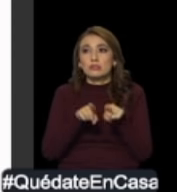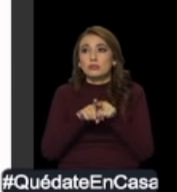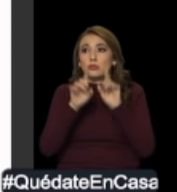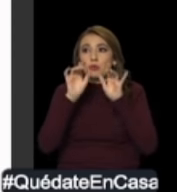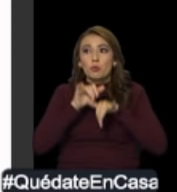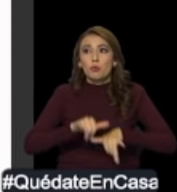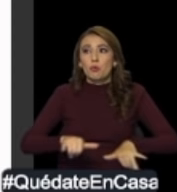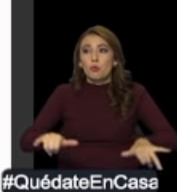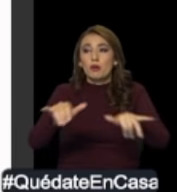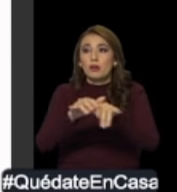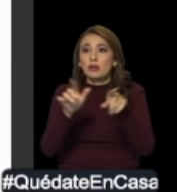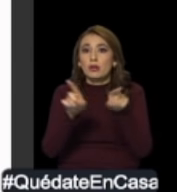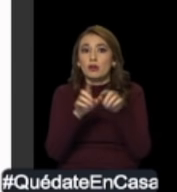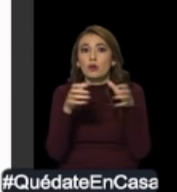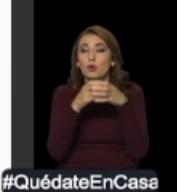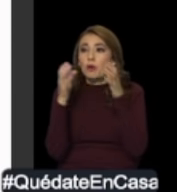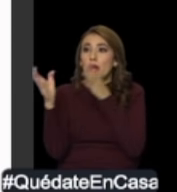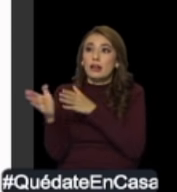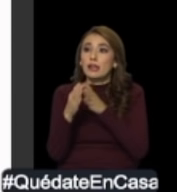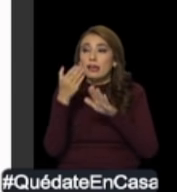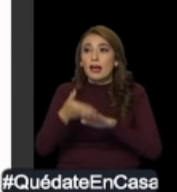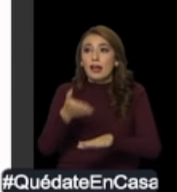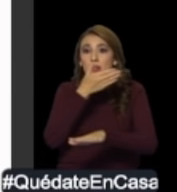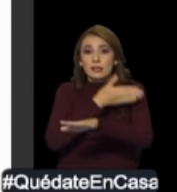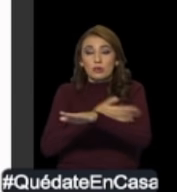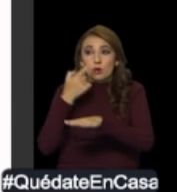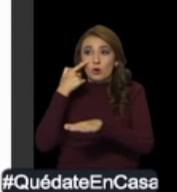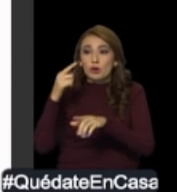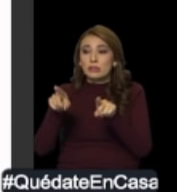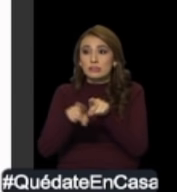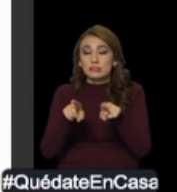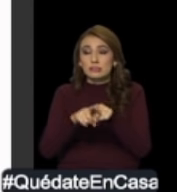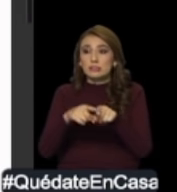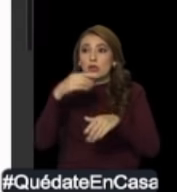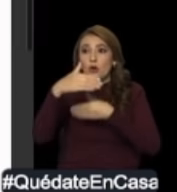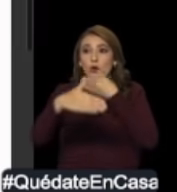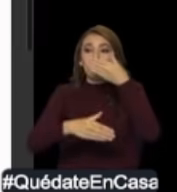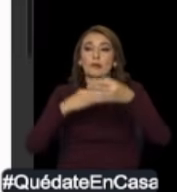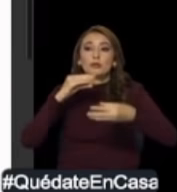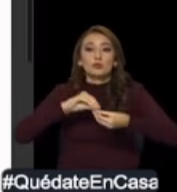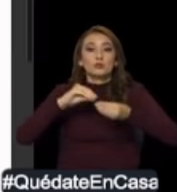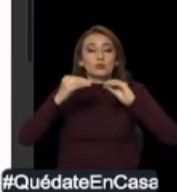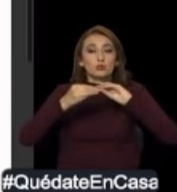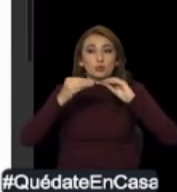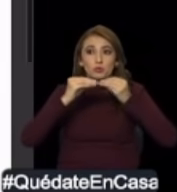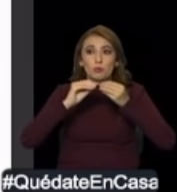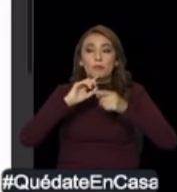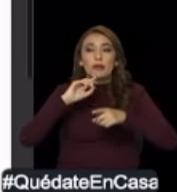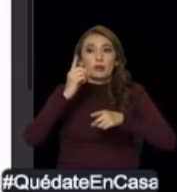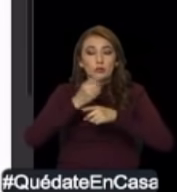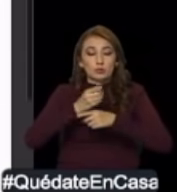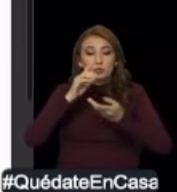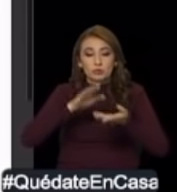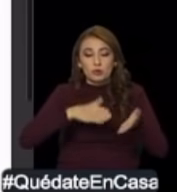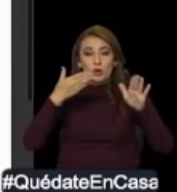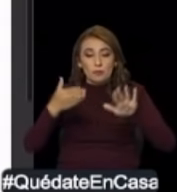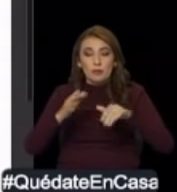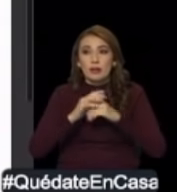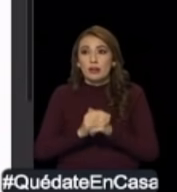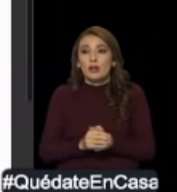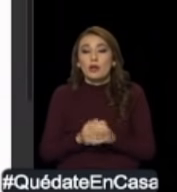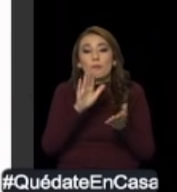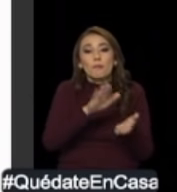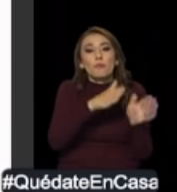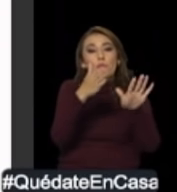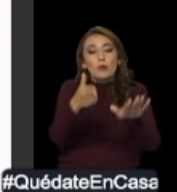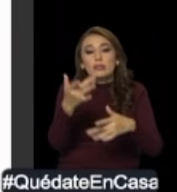Muy similar a las anteriores están el número de fallecidos, confirmados, descartados, etcétera.